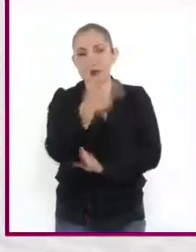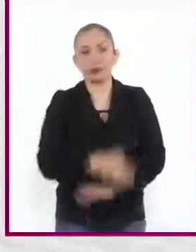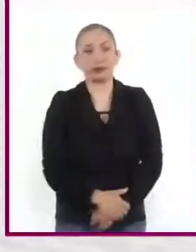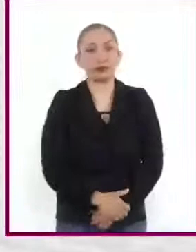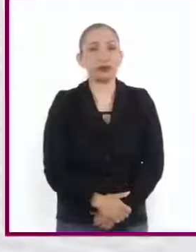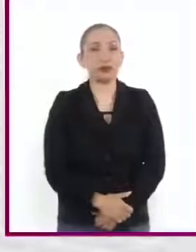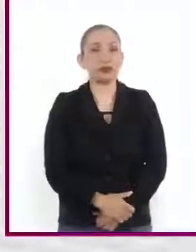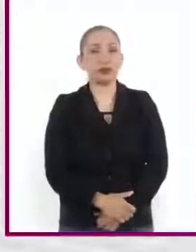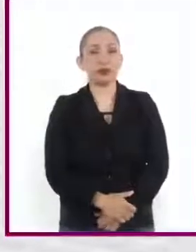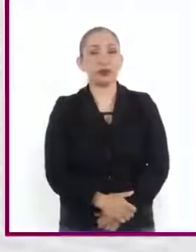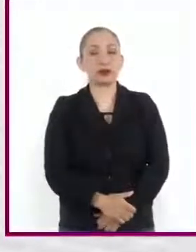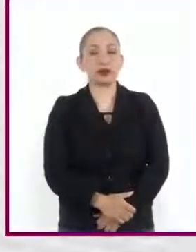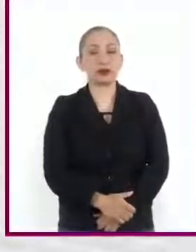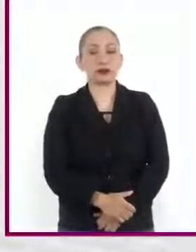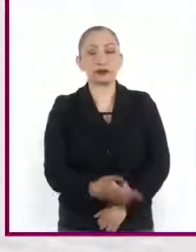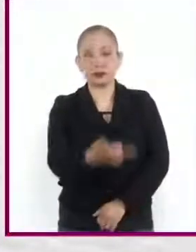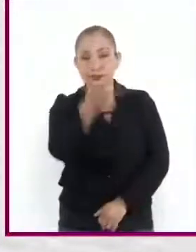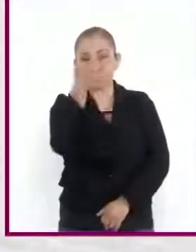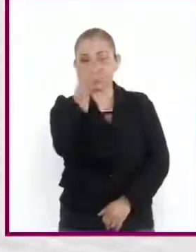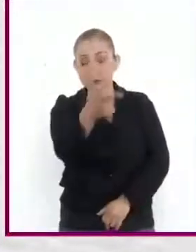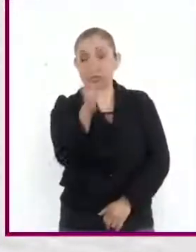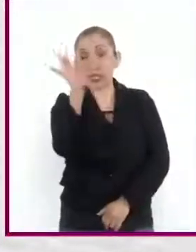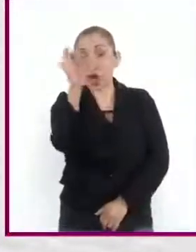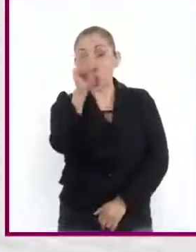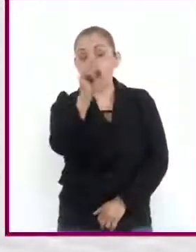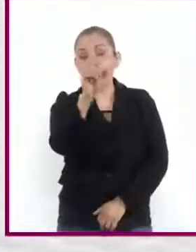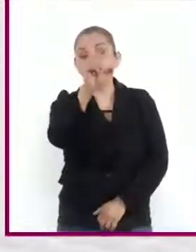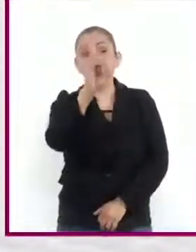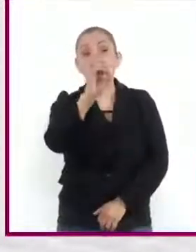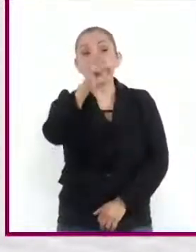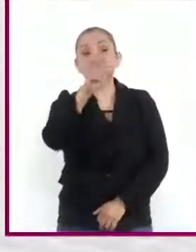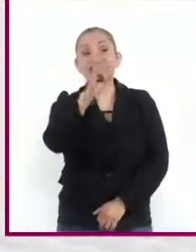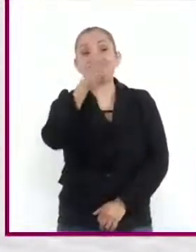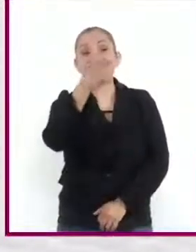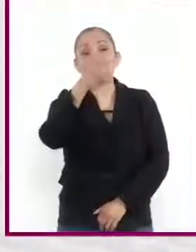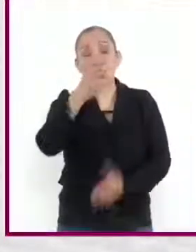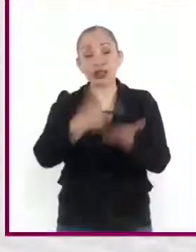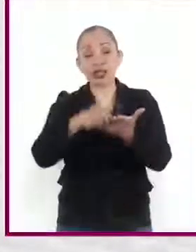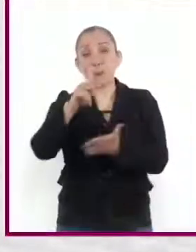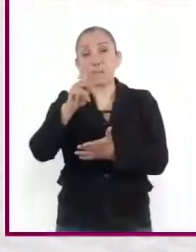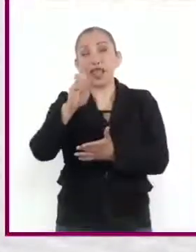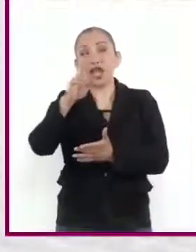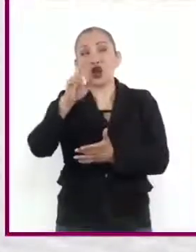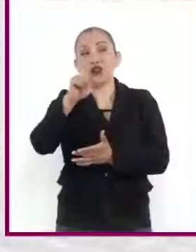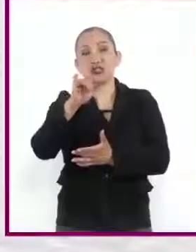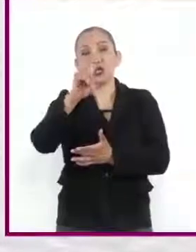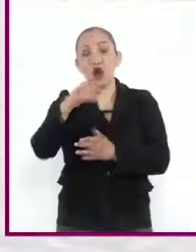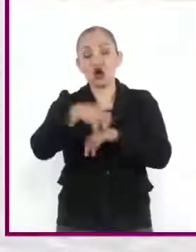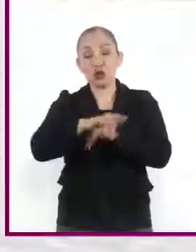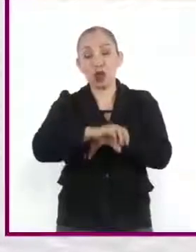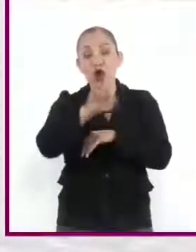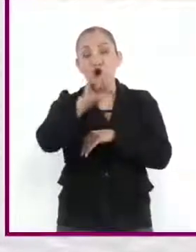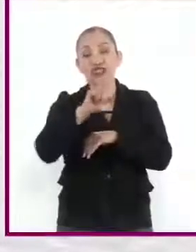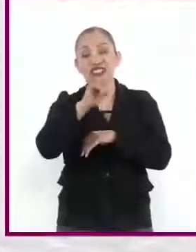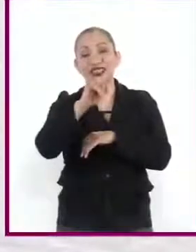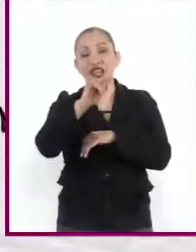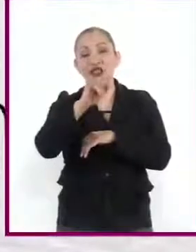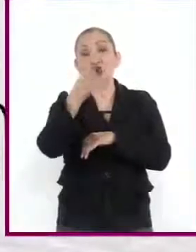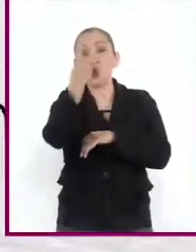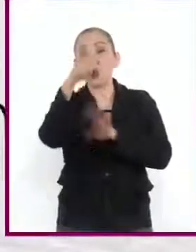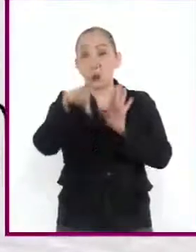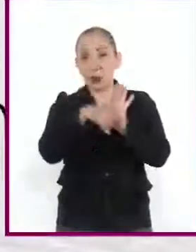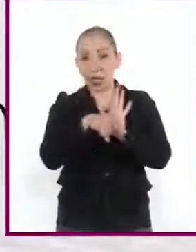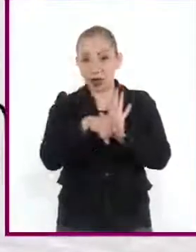octeto. 7. Si el oxígeno está en un peróxido, entonces el número de oxidación es 1